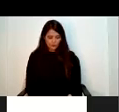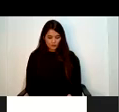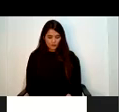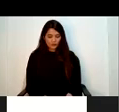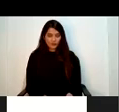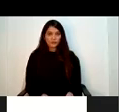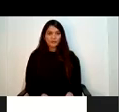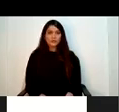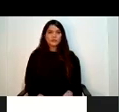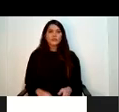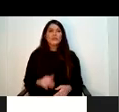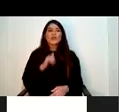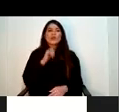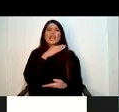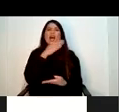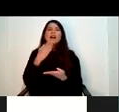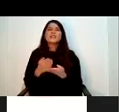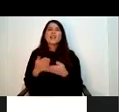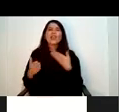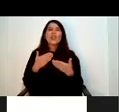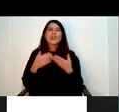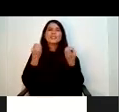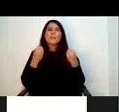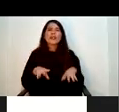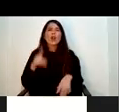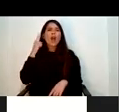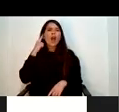No sé hasta qué parte se perdió.